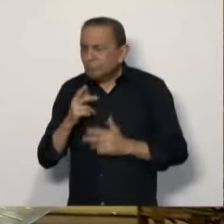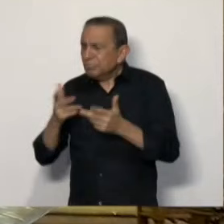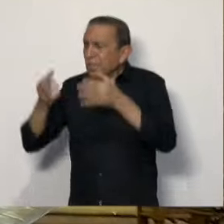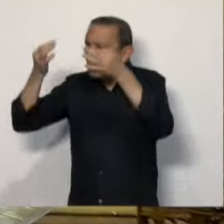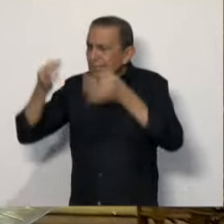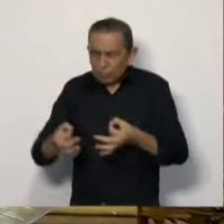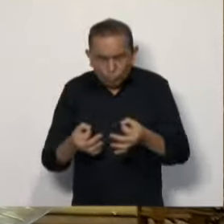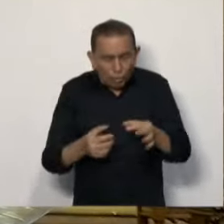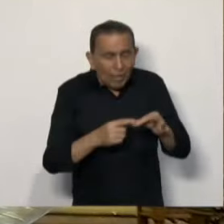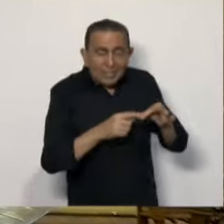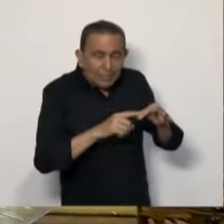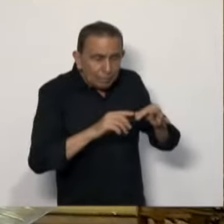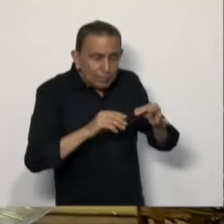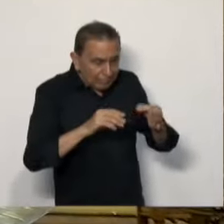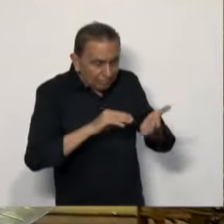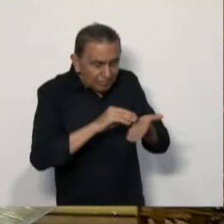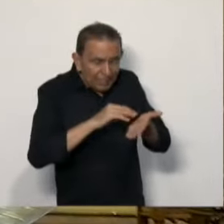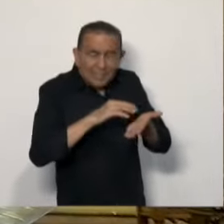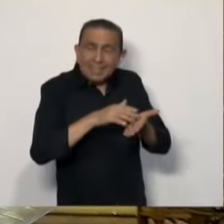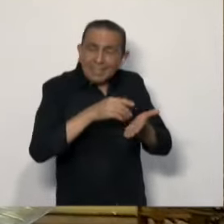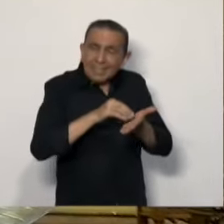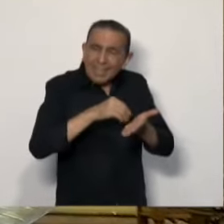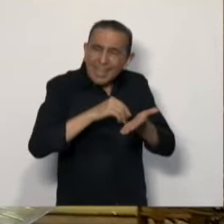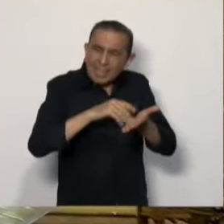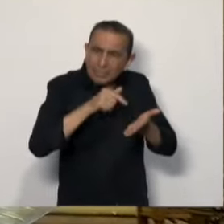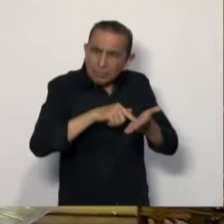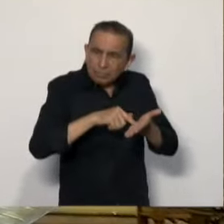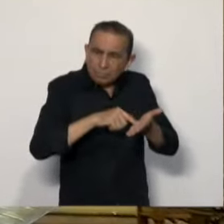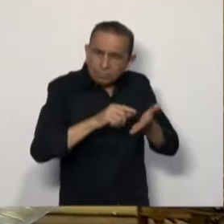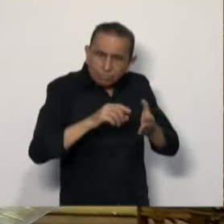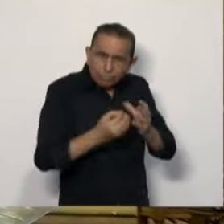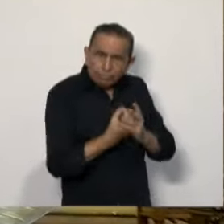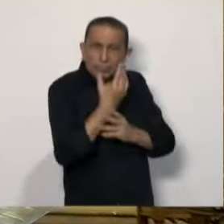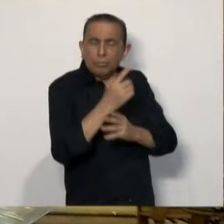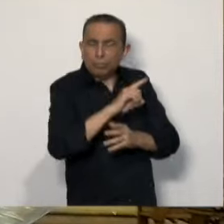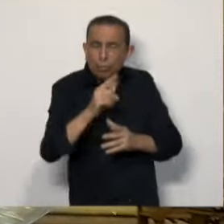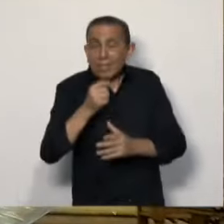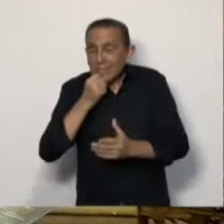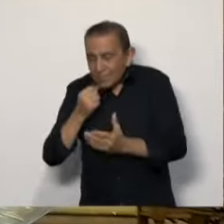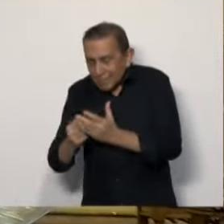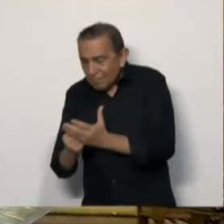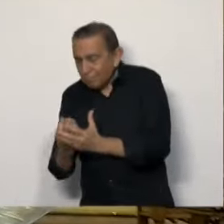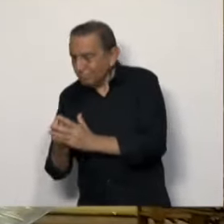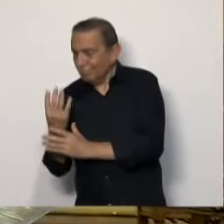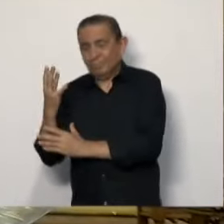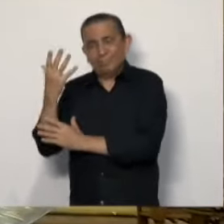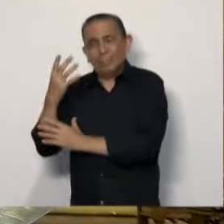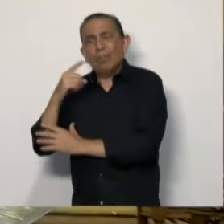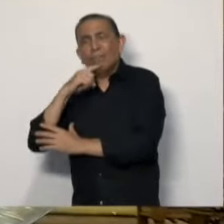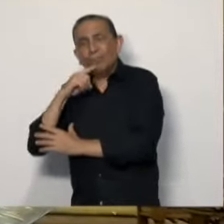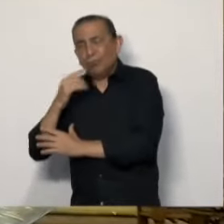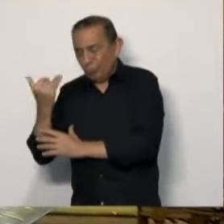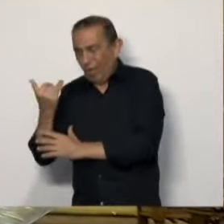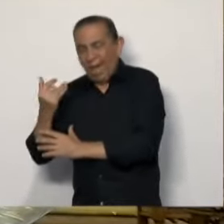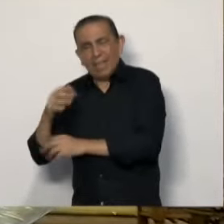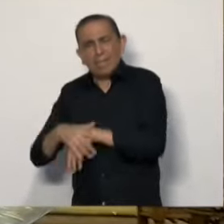trigo que cae en la tierra no muere, queda solo. Pero si muere, da mucho fruto. El